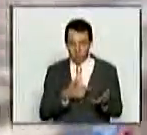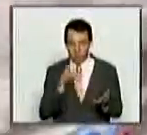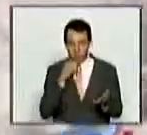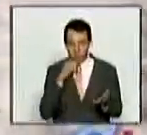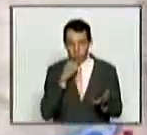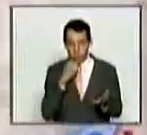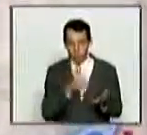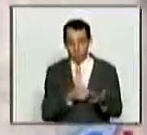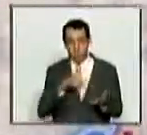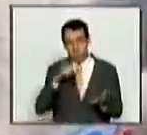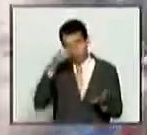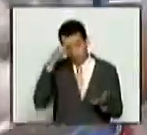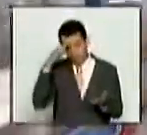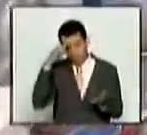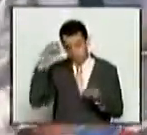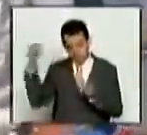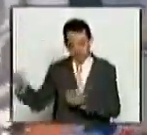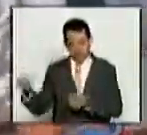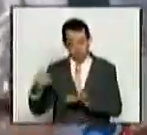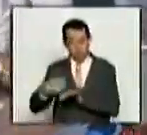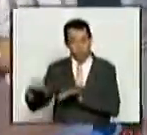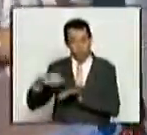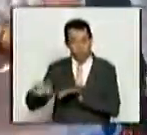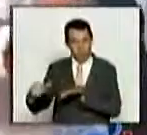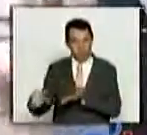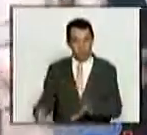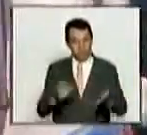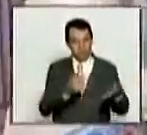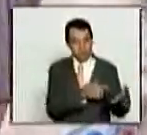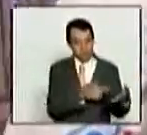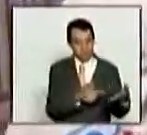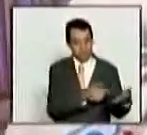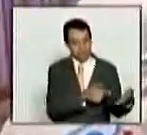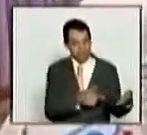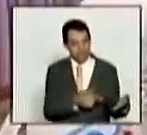alemán, y vamos a hacer por el tiempo, digamos,